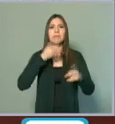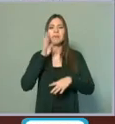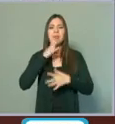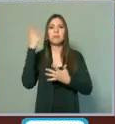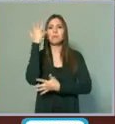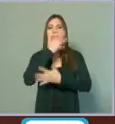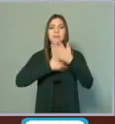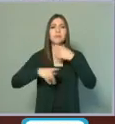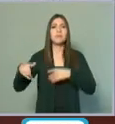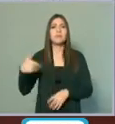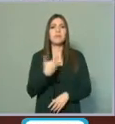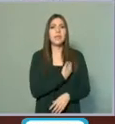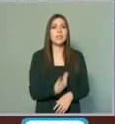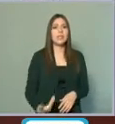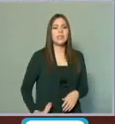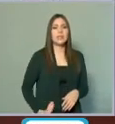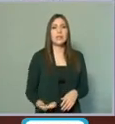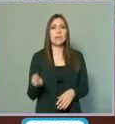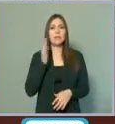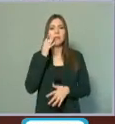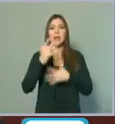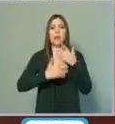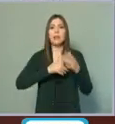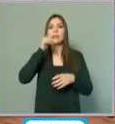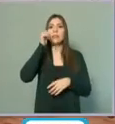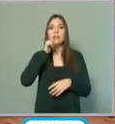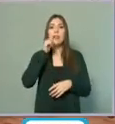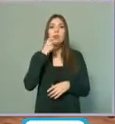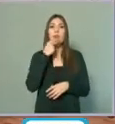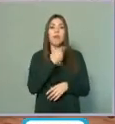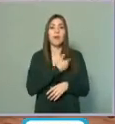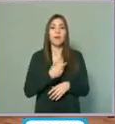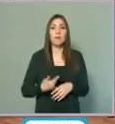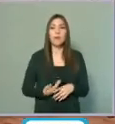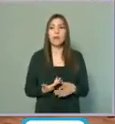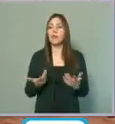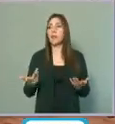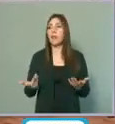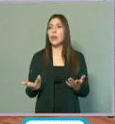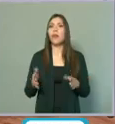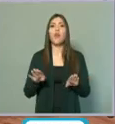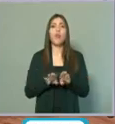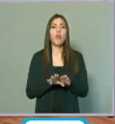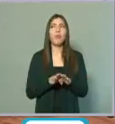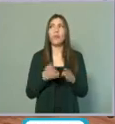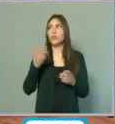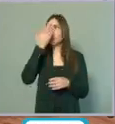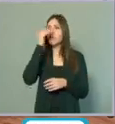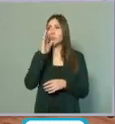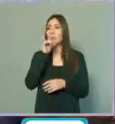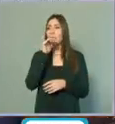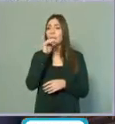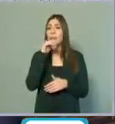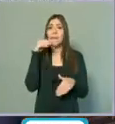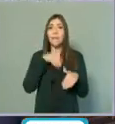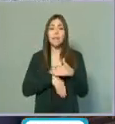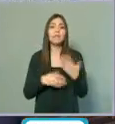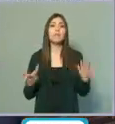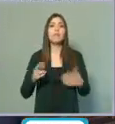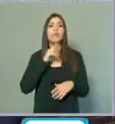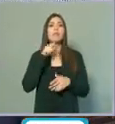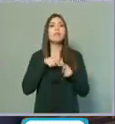que, como siempre, recurre a Twitter para volver a ganar pues sus votos y responder a su base volver electoral. a sembrar este pánico, como